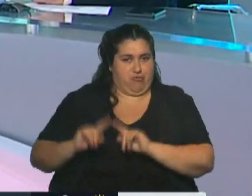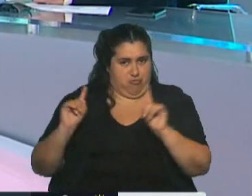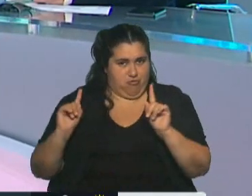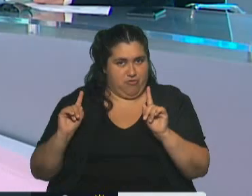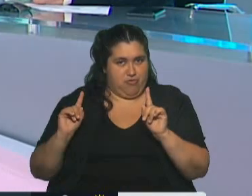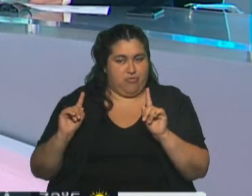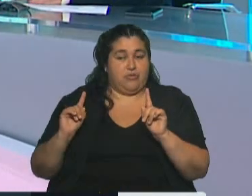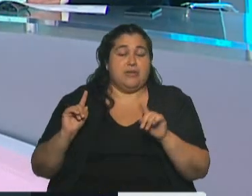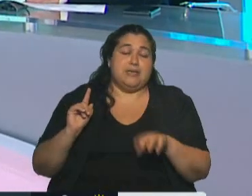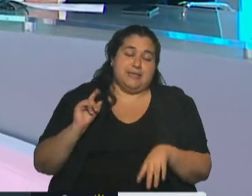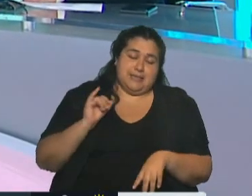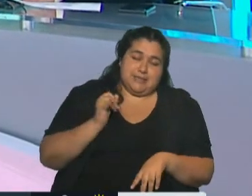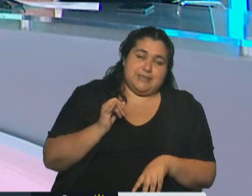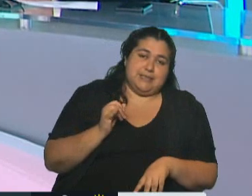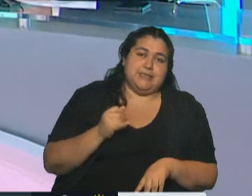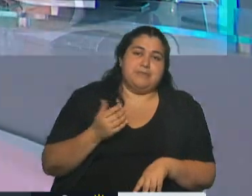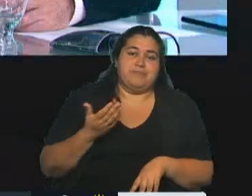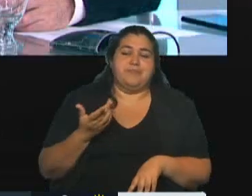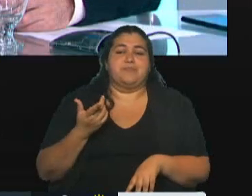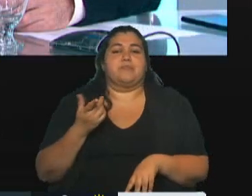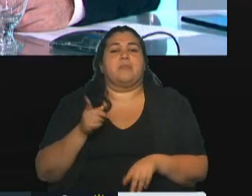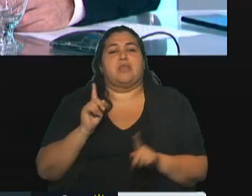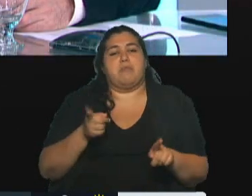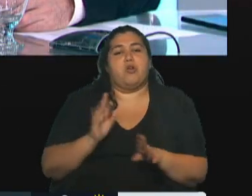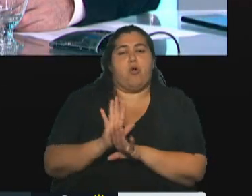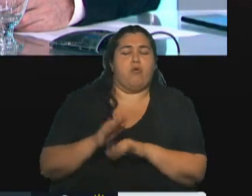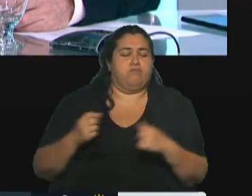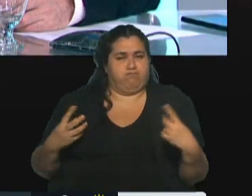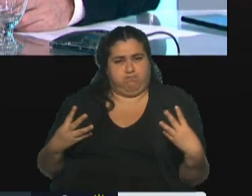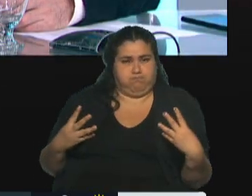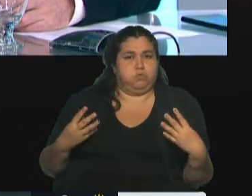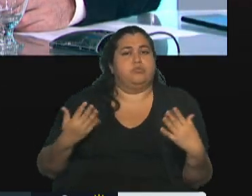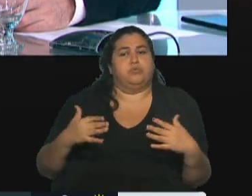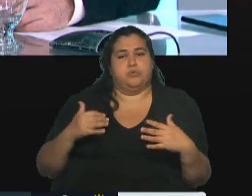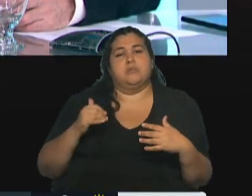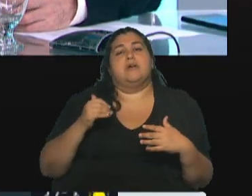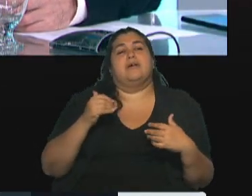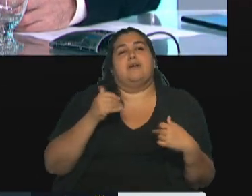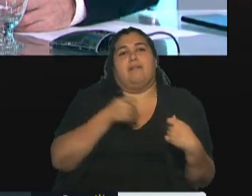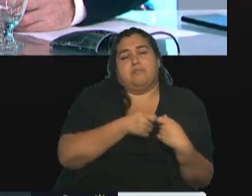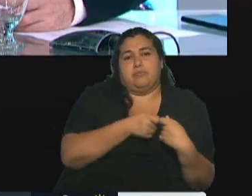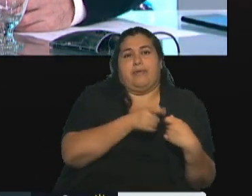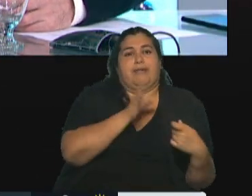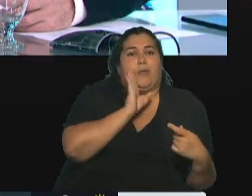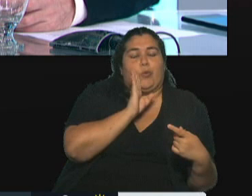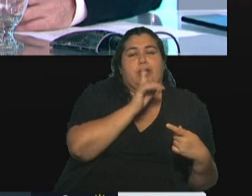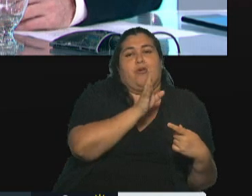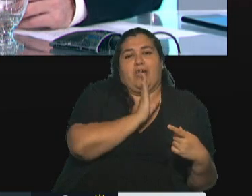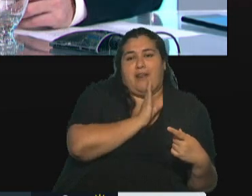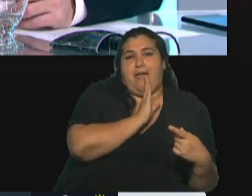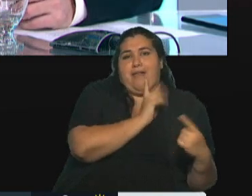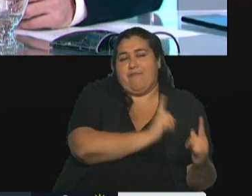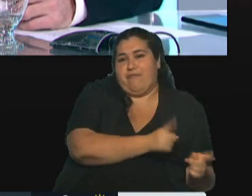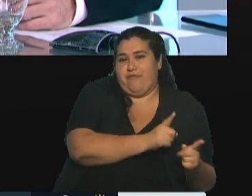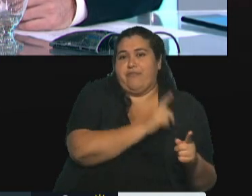árabe, ¿no? Sí, y hay un eje también de resistencia a lo que es la alianza Israel-Estados Unidos histórica en el marco